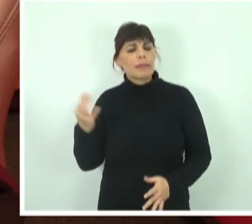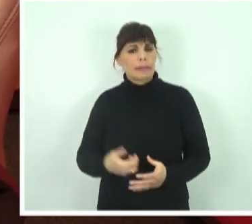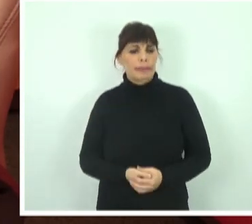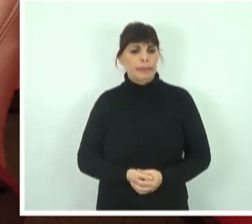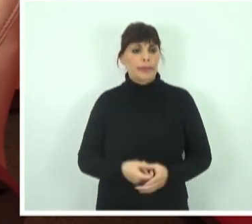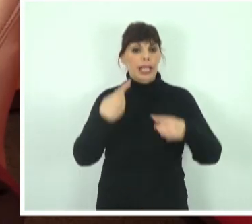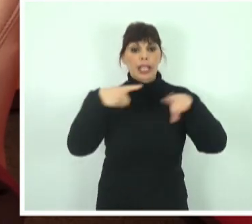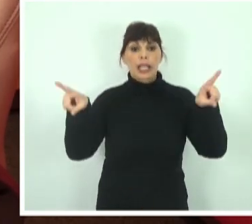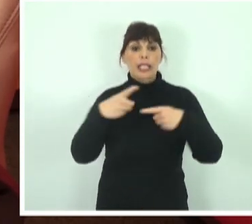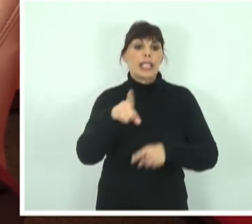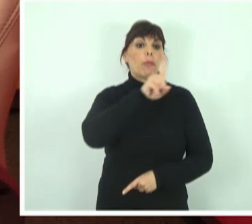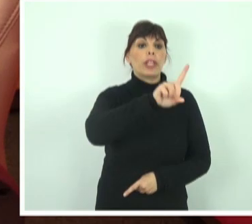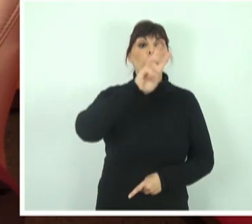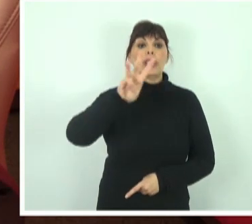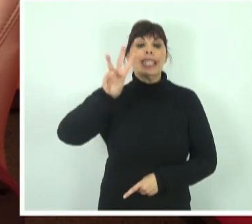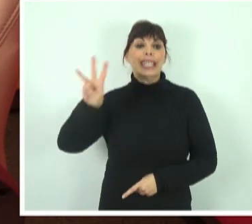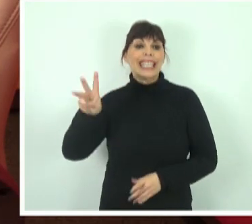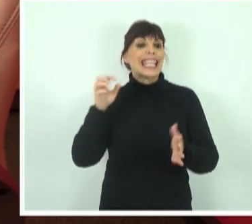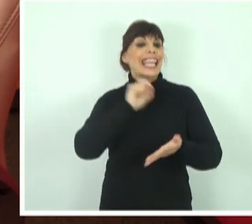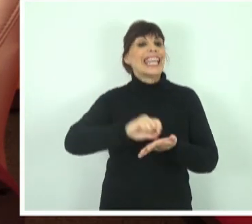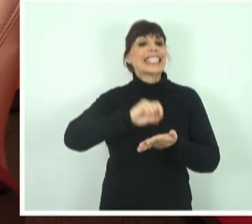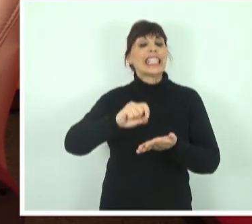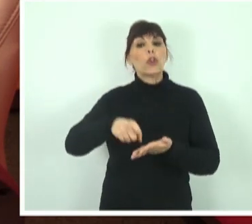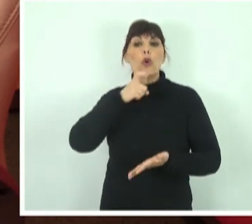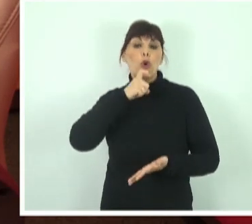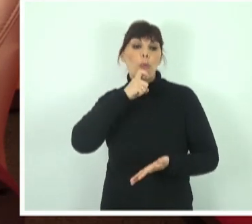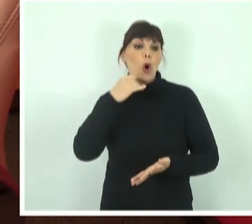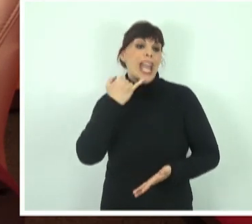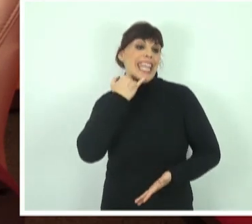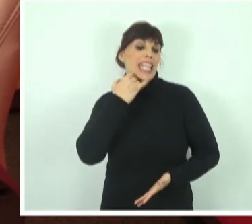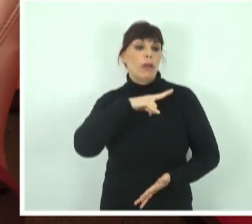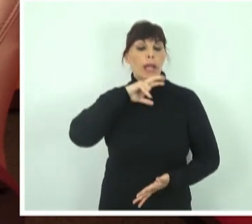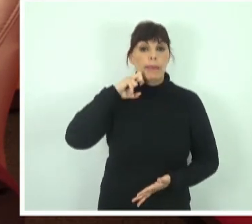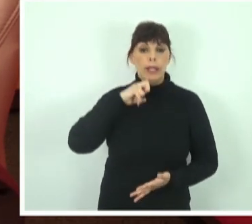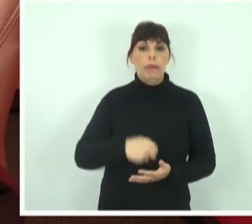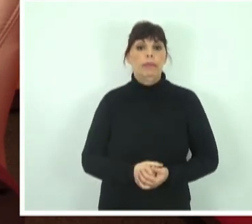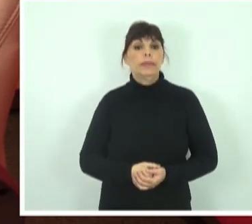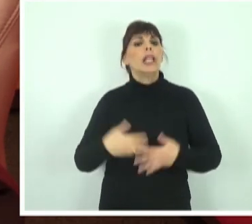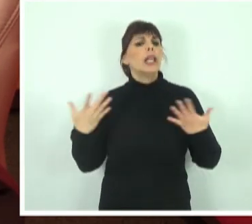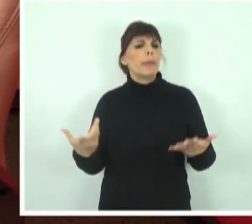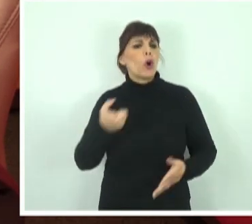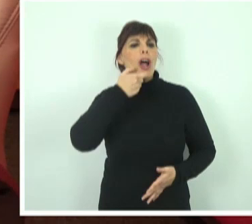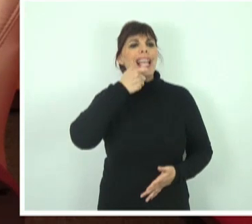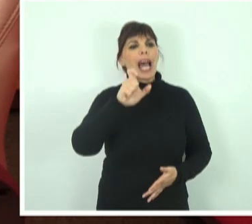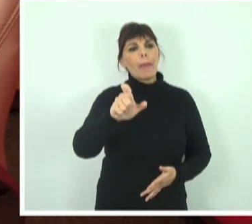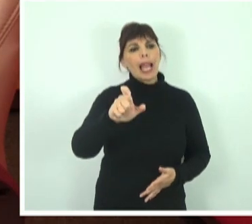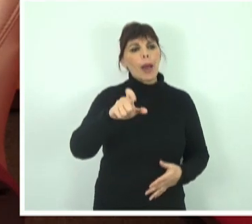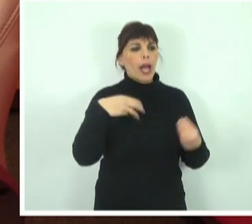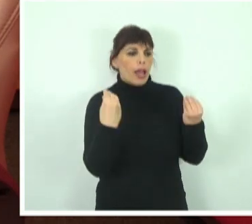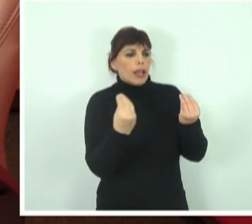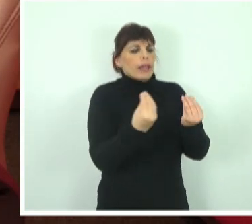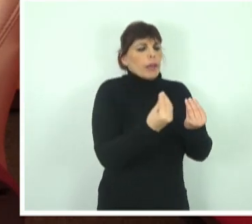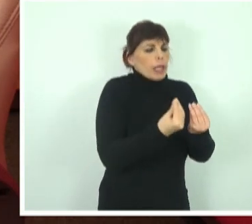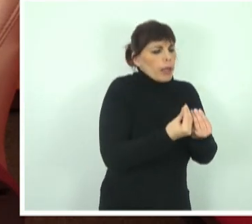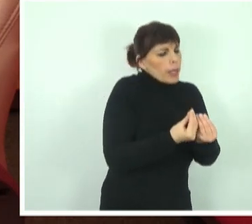Salmo 133 está escrito en hebreo, pero esta palabra armonía que tenemos en las Biblias